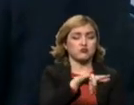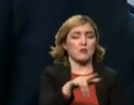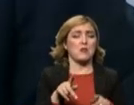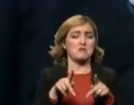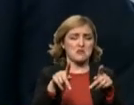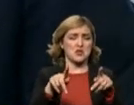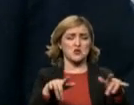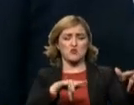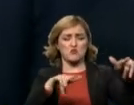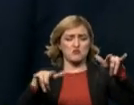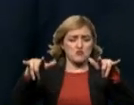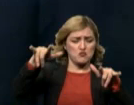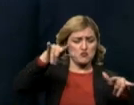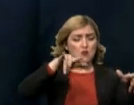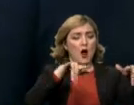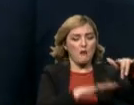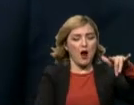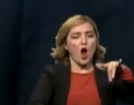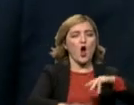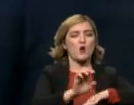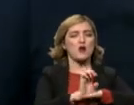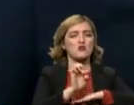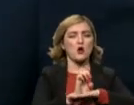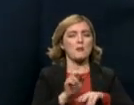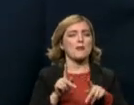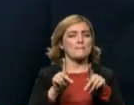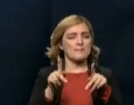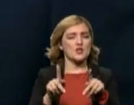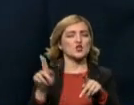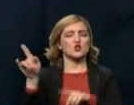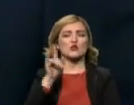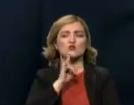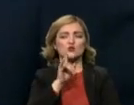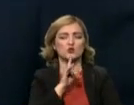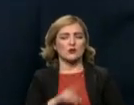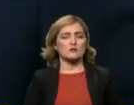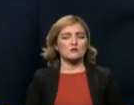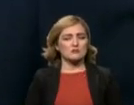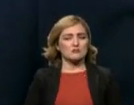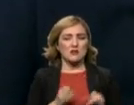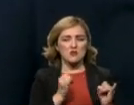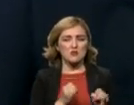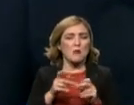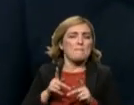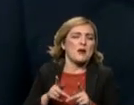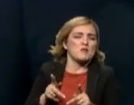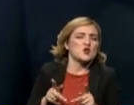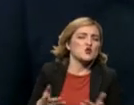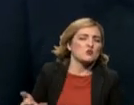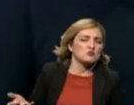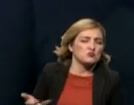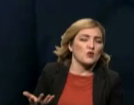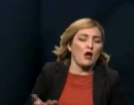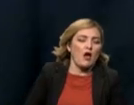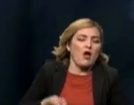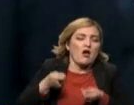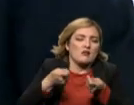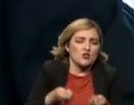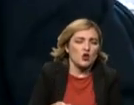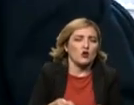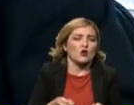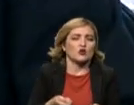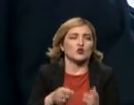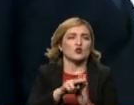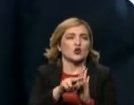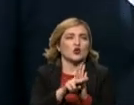de sobrevuelo de las aeronaves. Cada permiso de sobrevuelo de las aeronaves se otorgó siguiendo